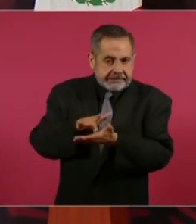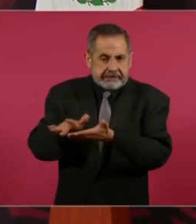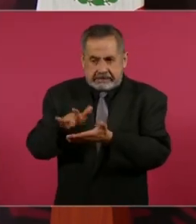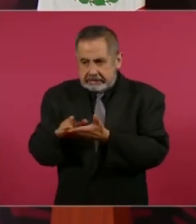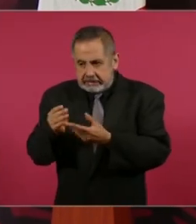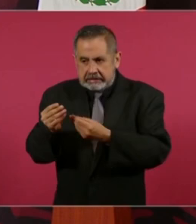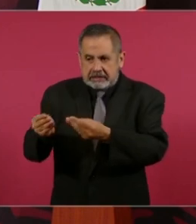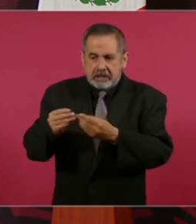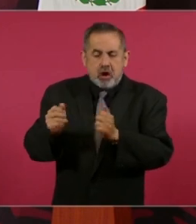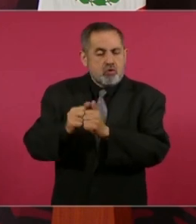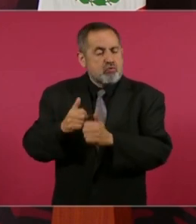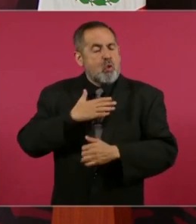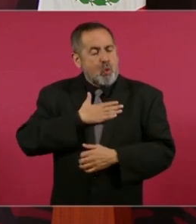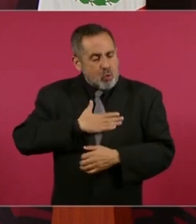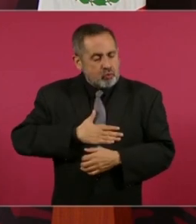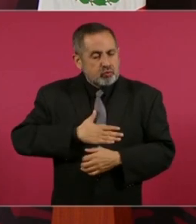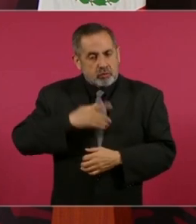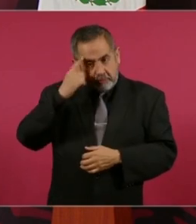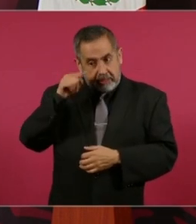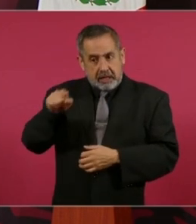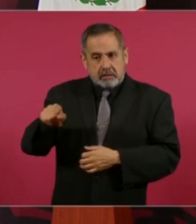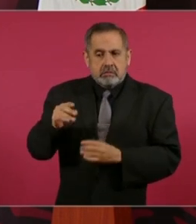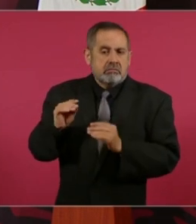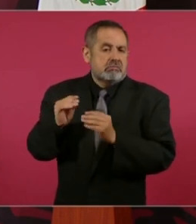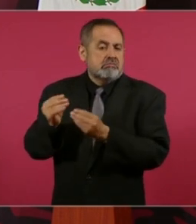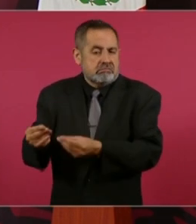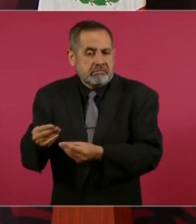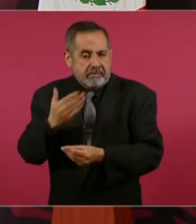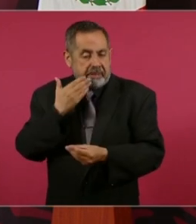hacer justicia agraria. Bueno,